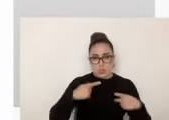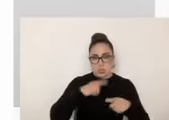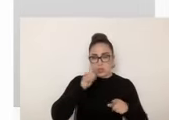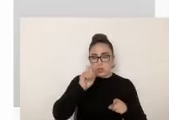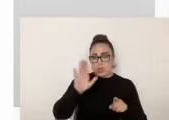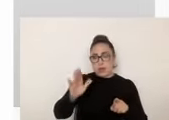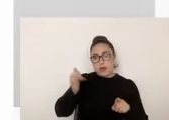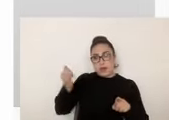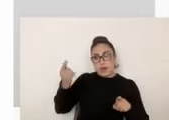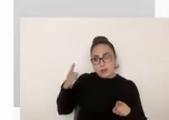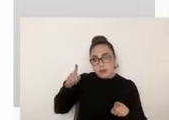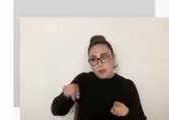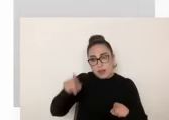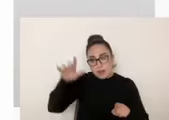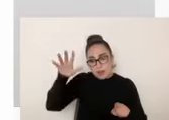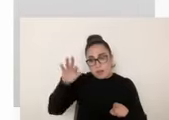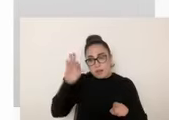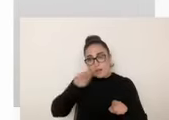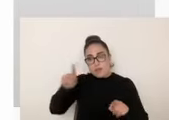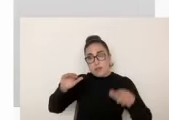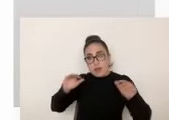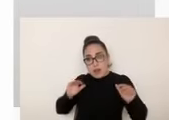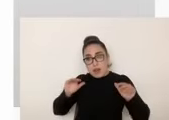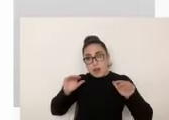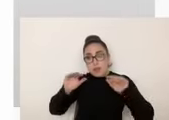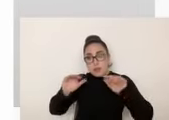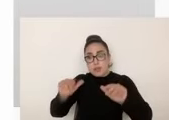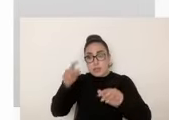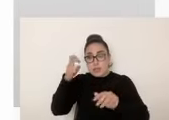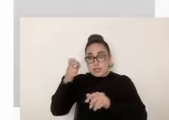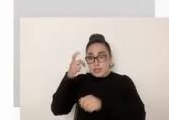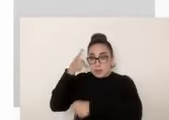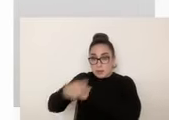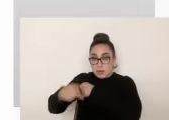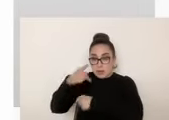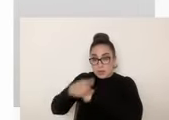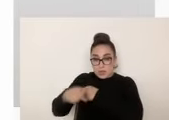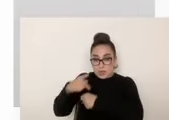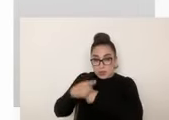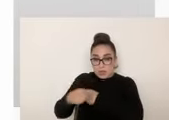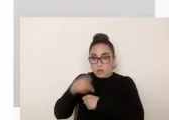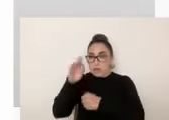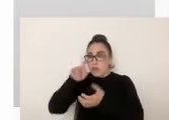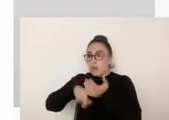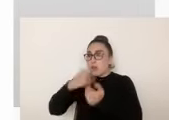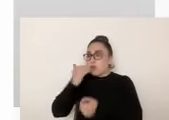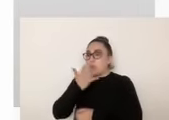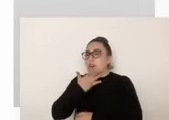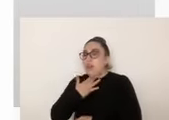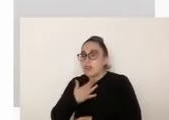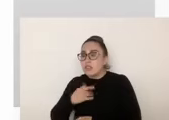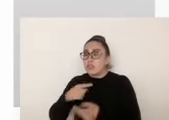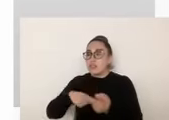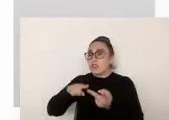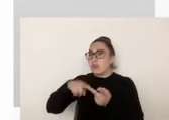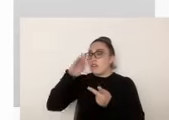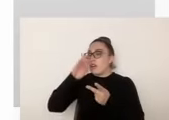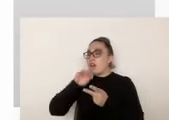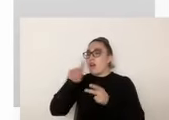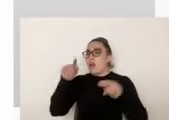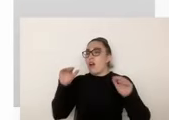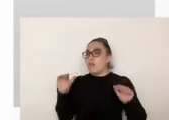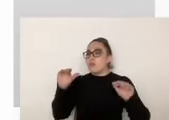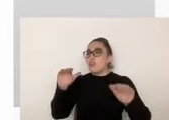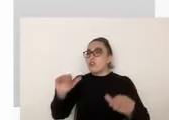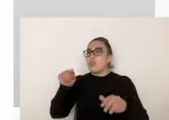suelo, es si el avión es un peligro, no un peligro porque le falta gasolina, no un peligro porque el